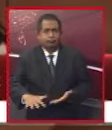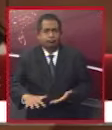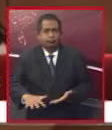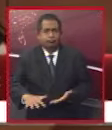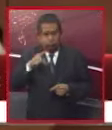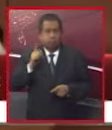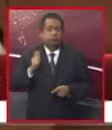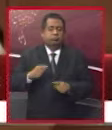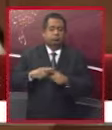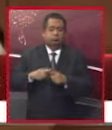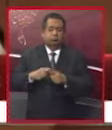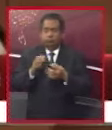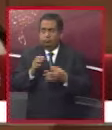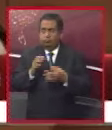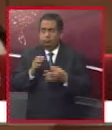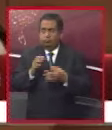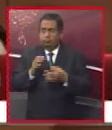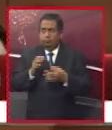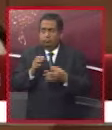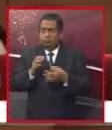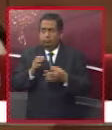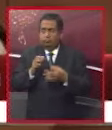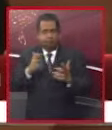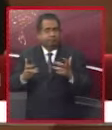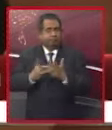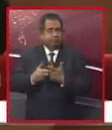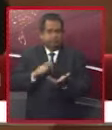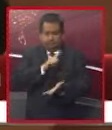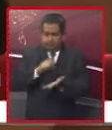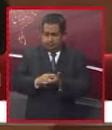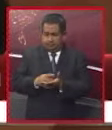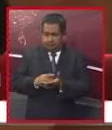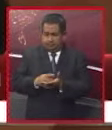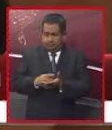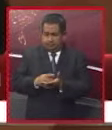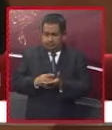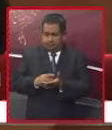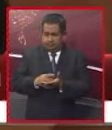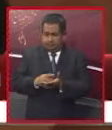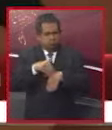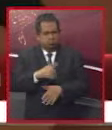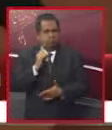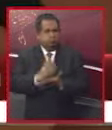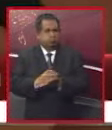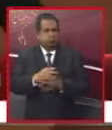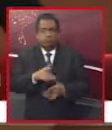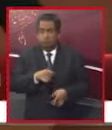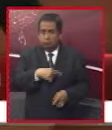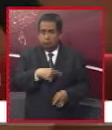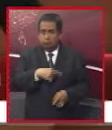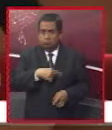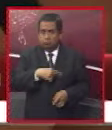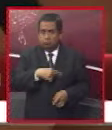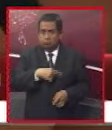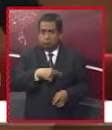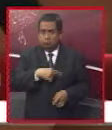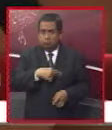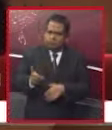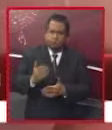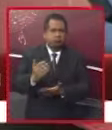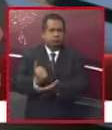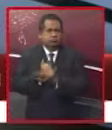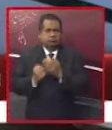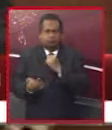México y de los mexicanos, de acuerdo a la circunstancia, de acuerdo a lo que la ley le establece y de acuerdo a lo que